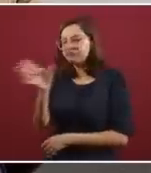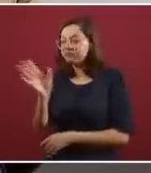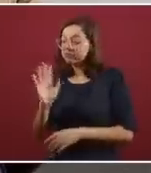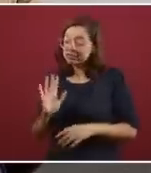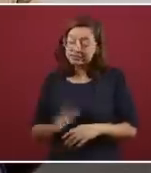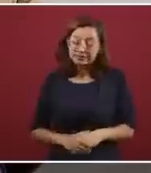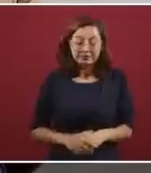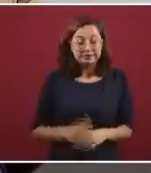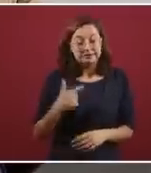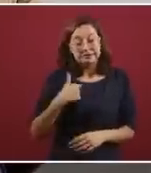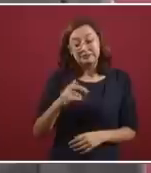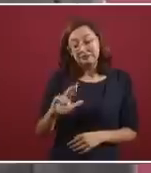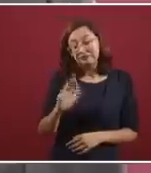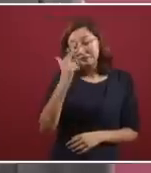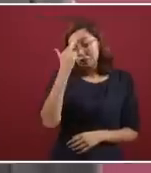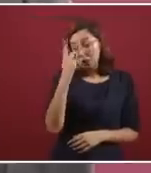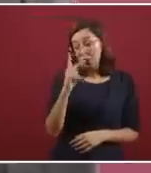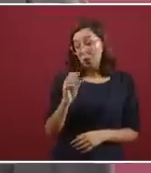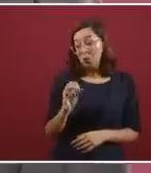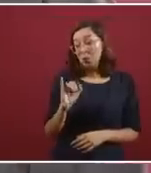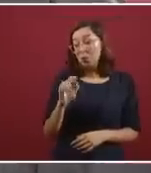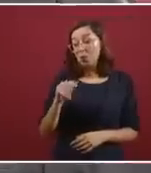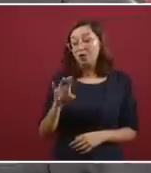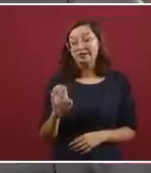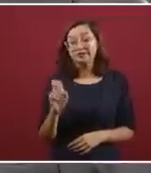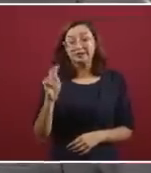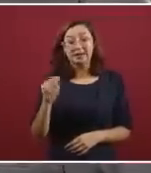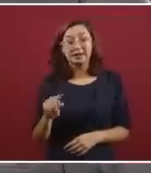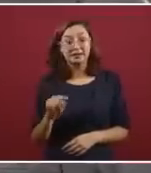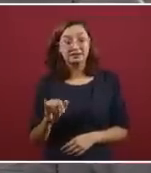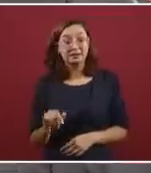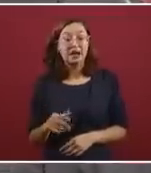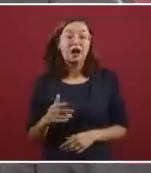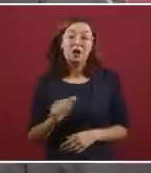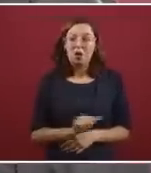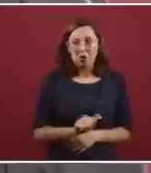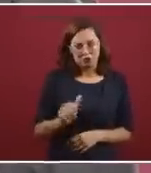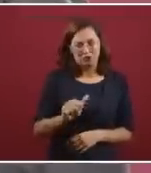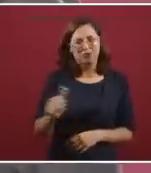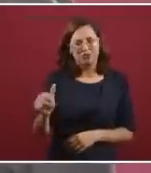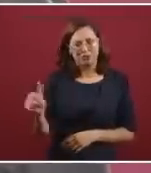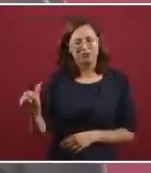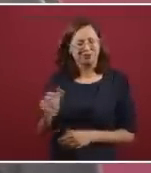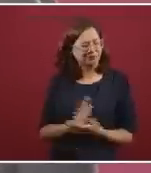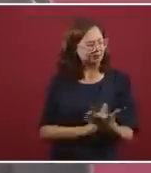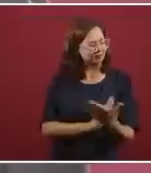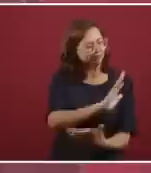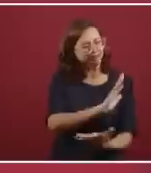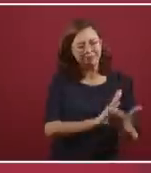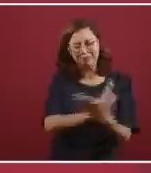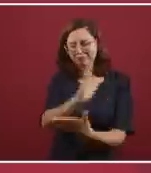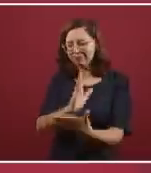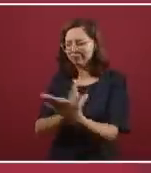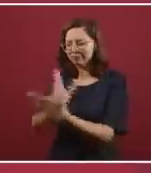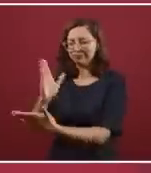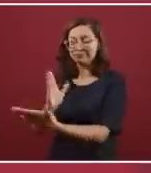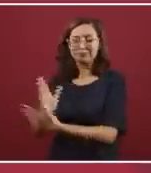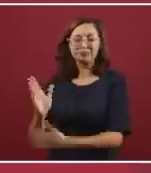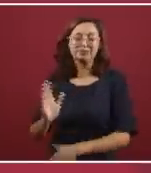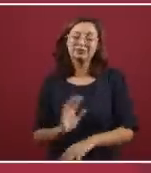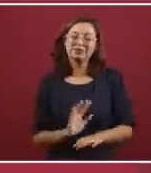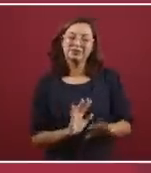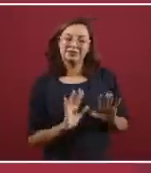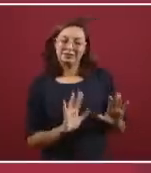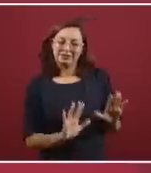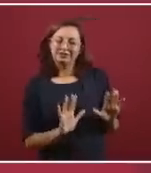en mi vida la memoria points en y otros que éste se metían más de la cuenta